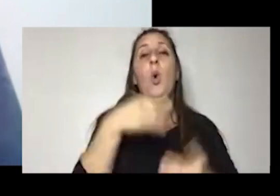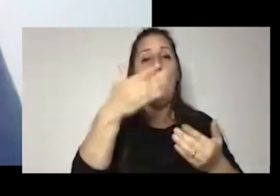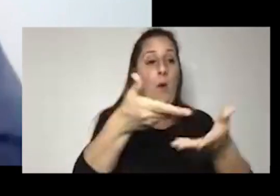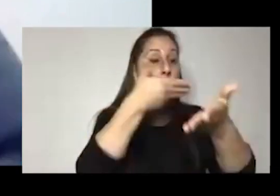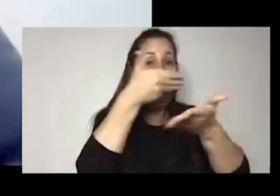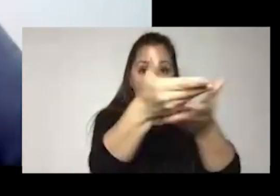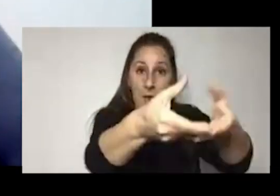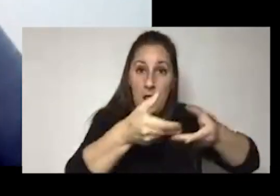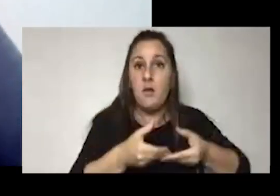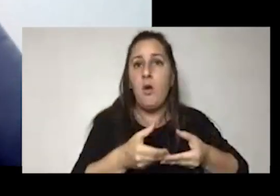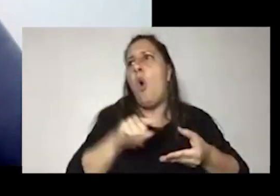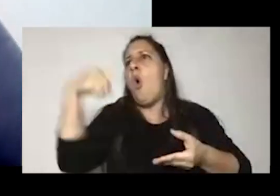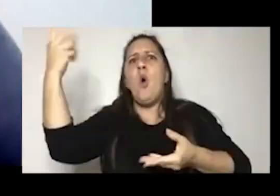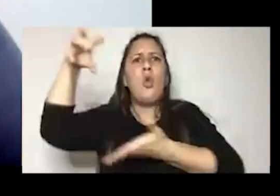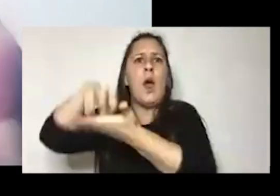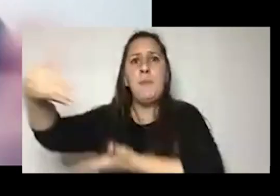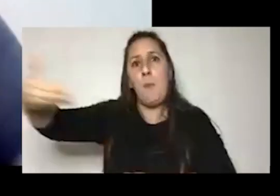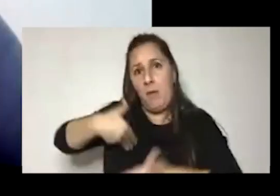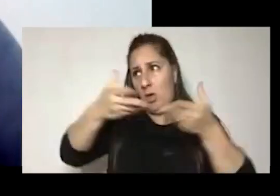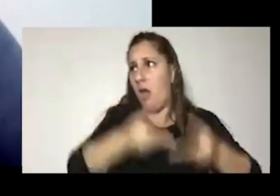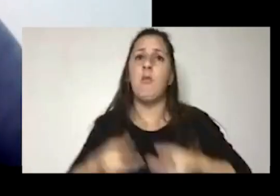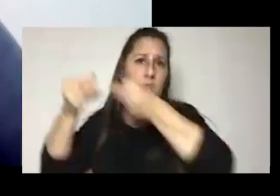otro organismo, ¿sí? Un estudio